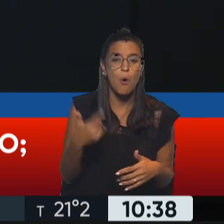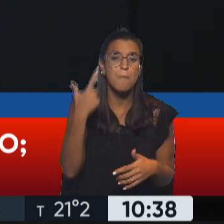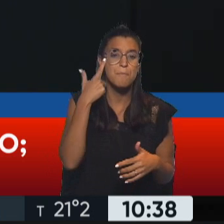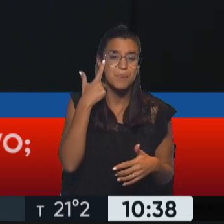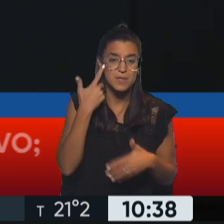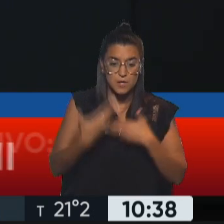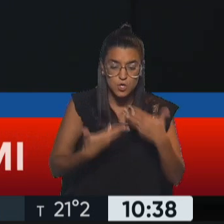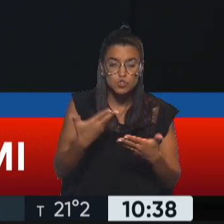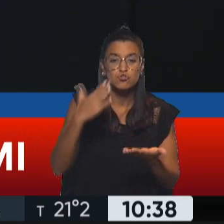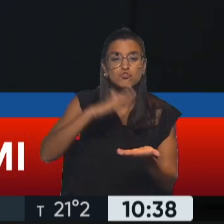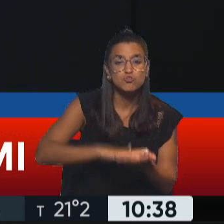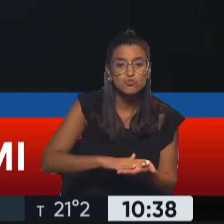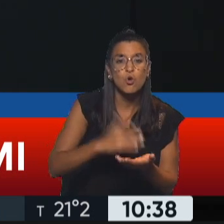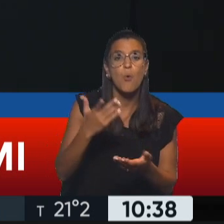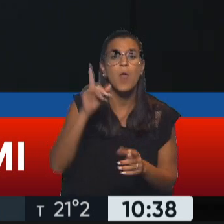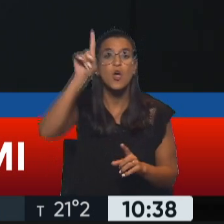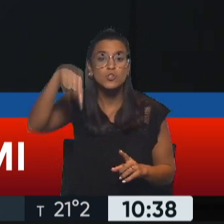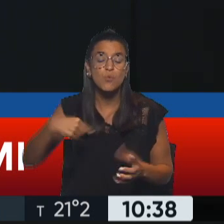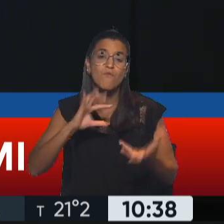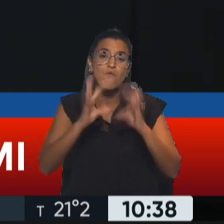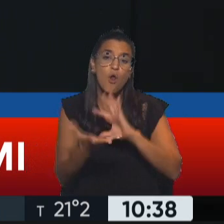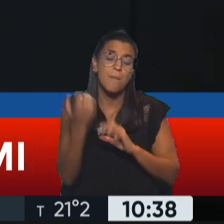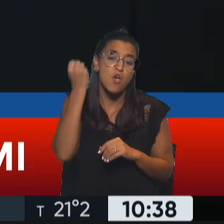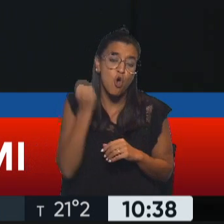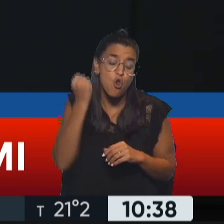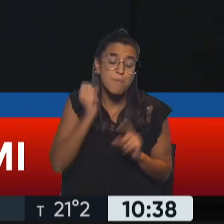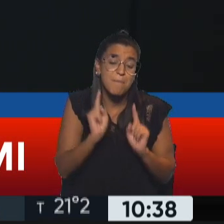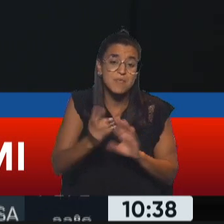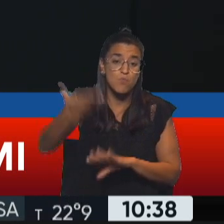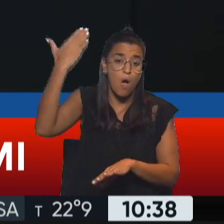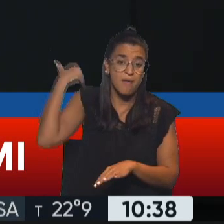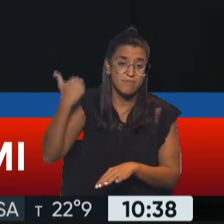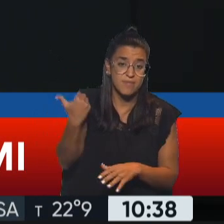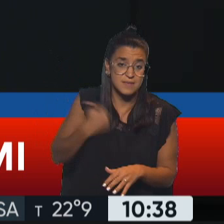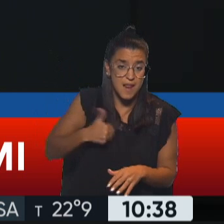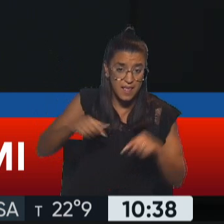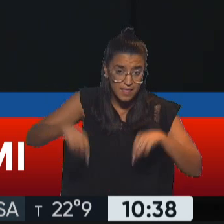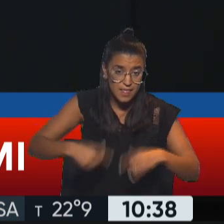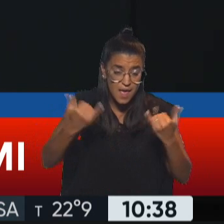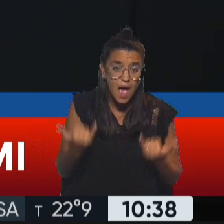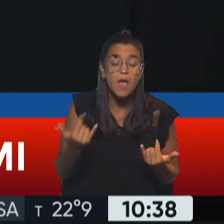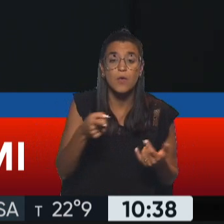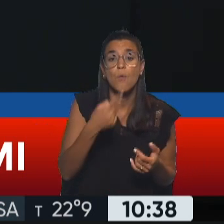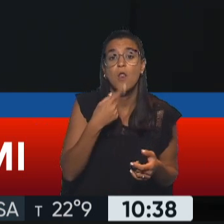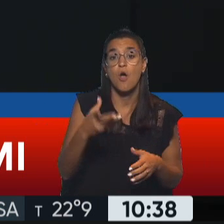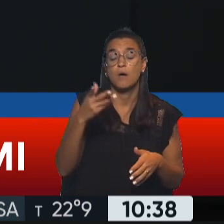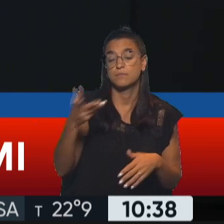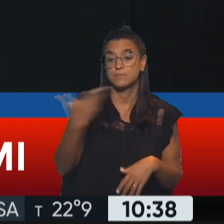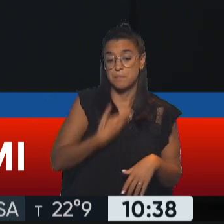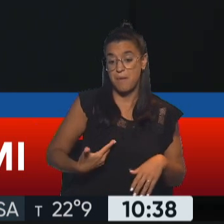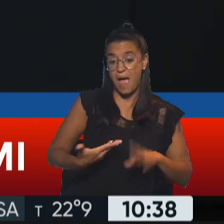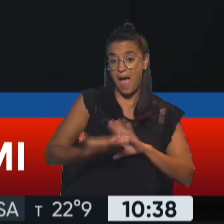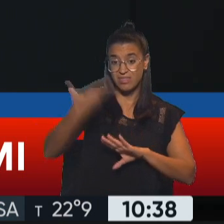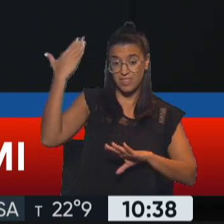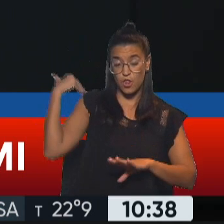expectativas acerca de las consecuencias del modelo económico que se había implementado en la Argentina, la administración anterior